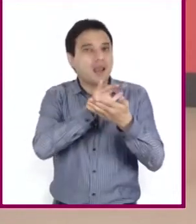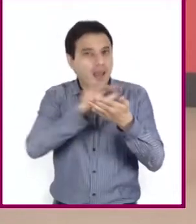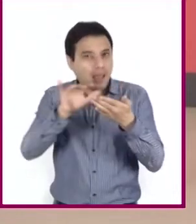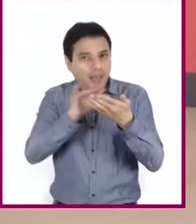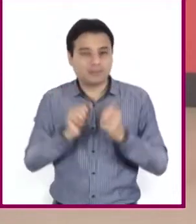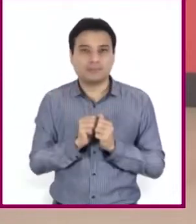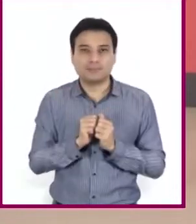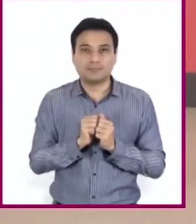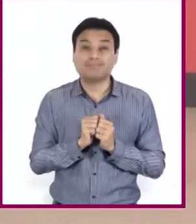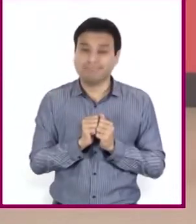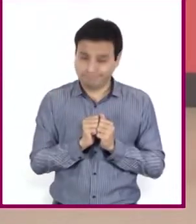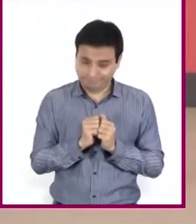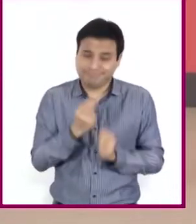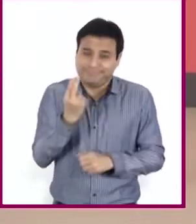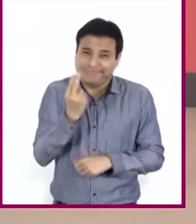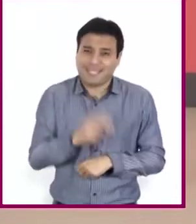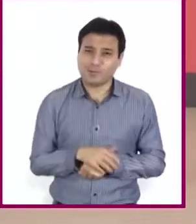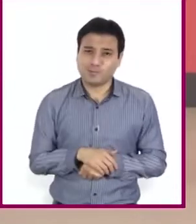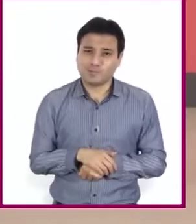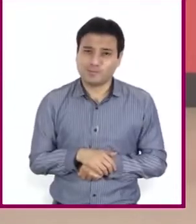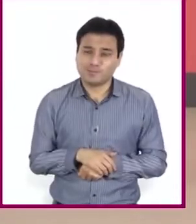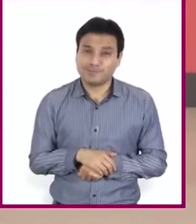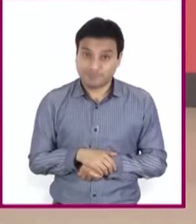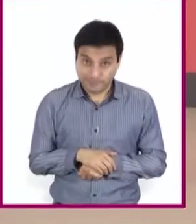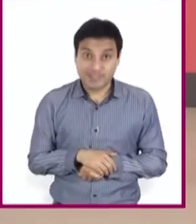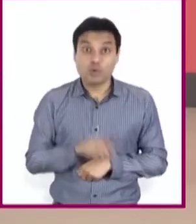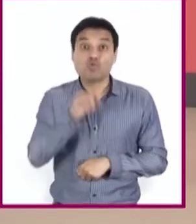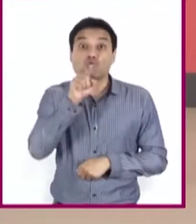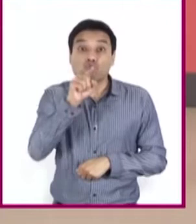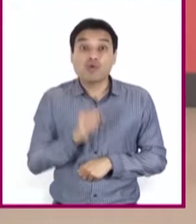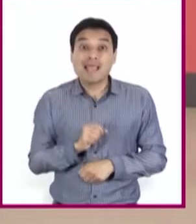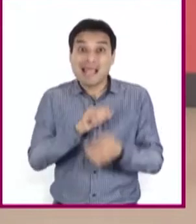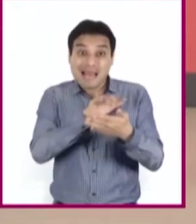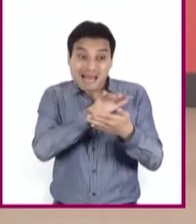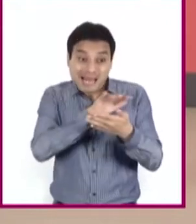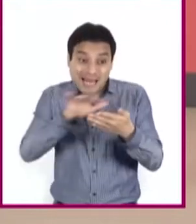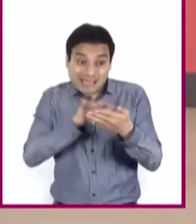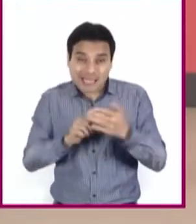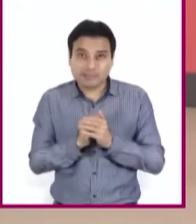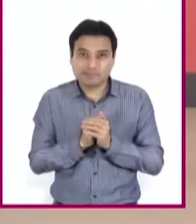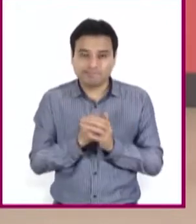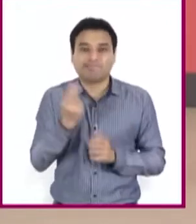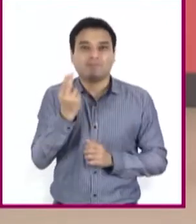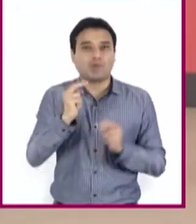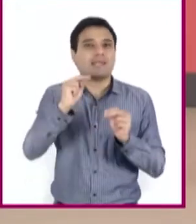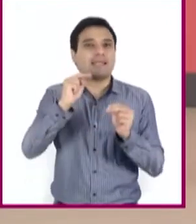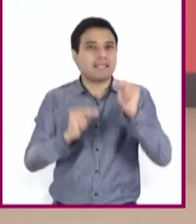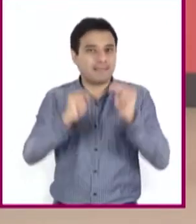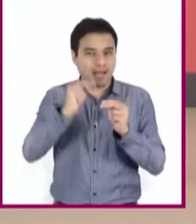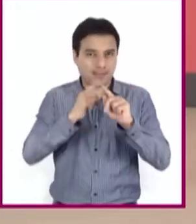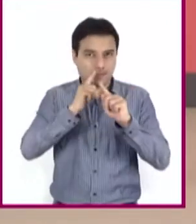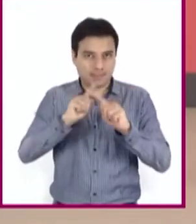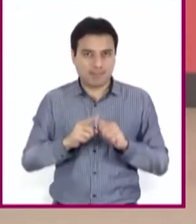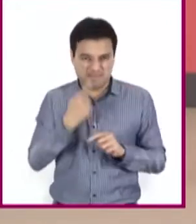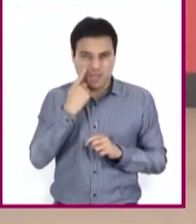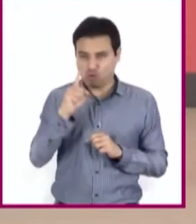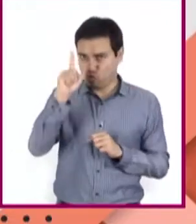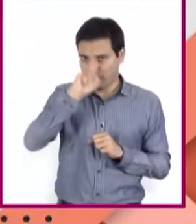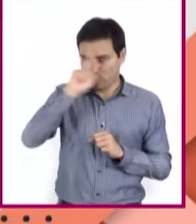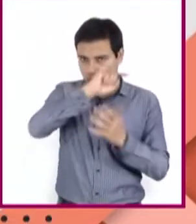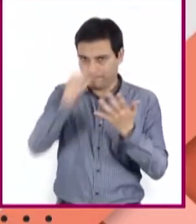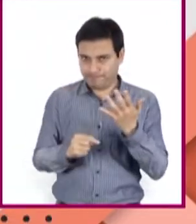un paso obvio y evidente, pero la lectura que hagan deberá hacerse en varios niveles. Les recomiendo lo